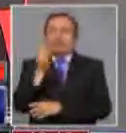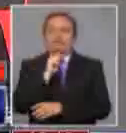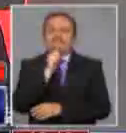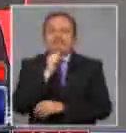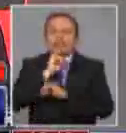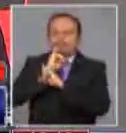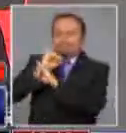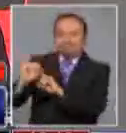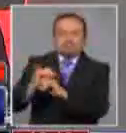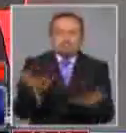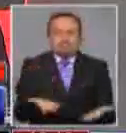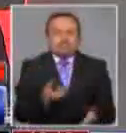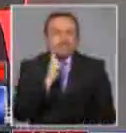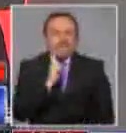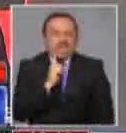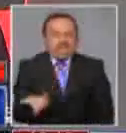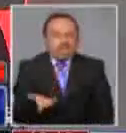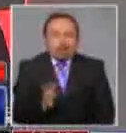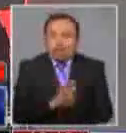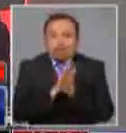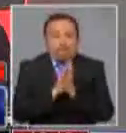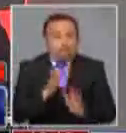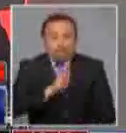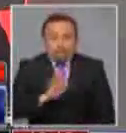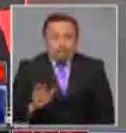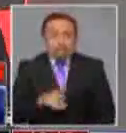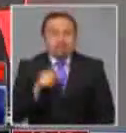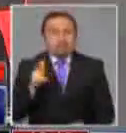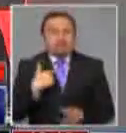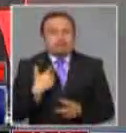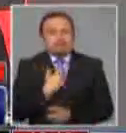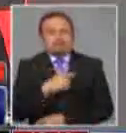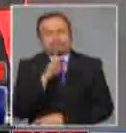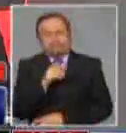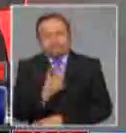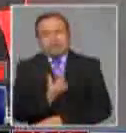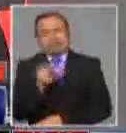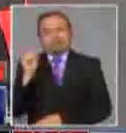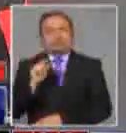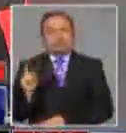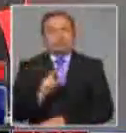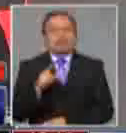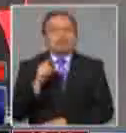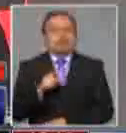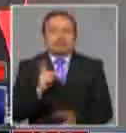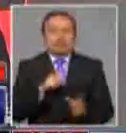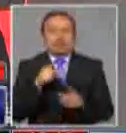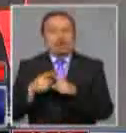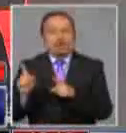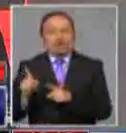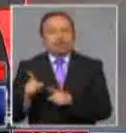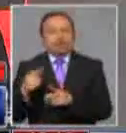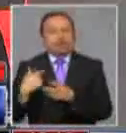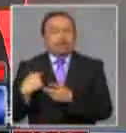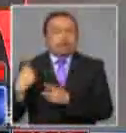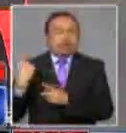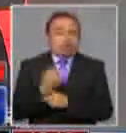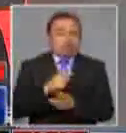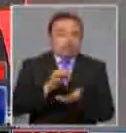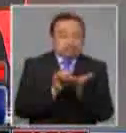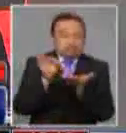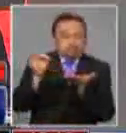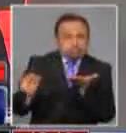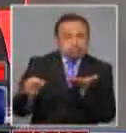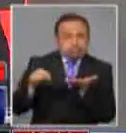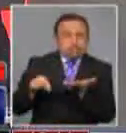comunicaron absolutamente a nadie y para evitar conflicto regresamos desde ahí que no fue lo que ocurrió con nuestros colegas que venían desde el